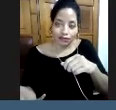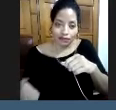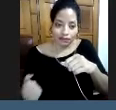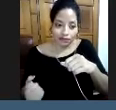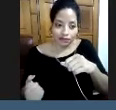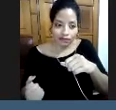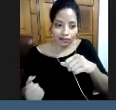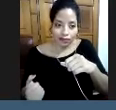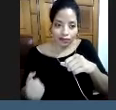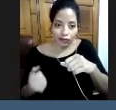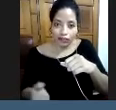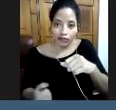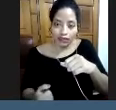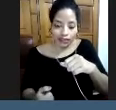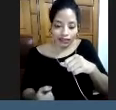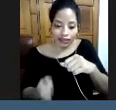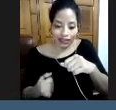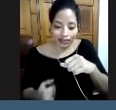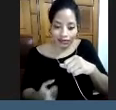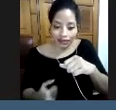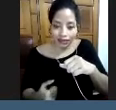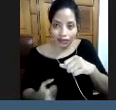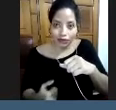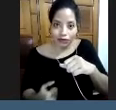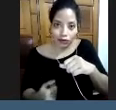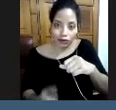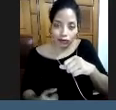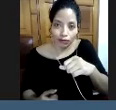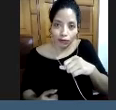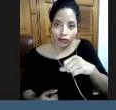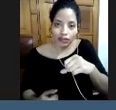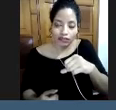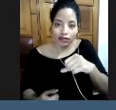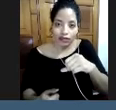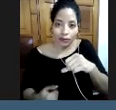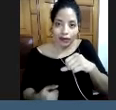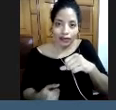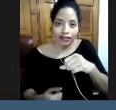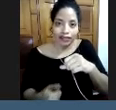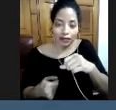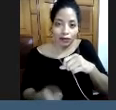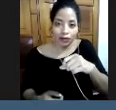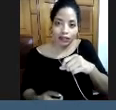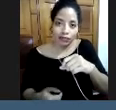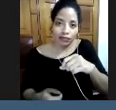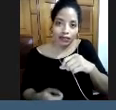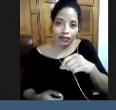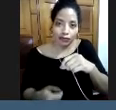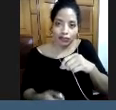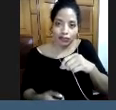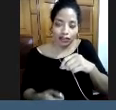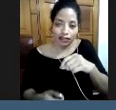¿no? Muchísimas gracias realmente por sus aportes. Me parece importante